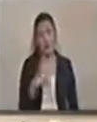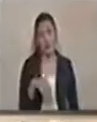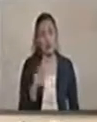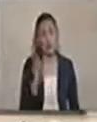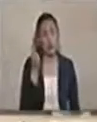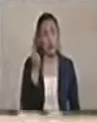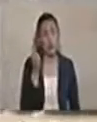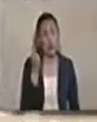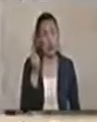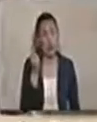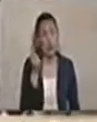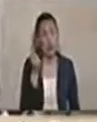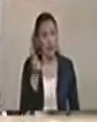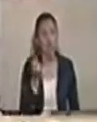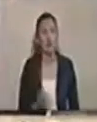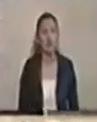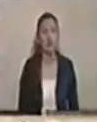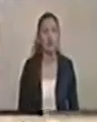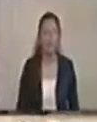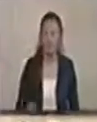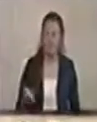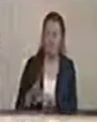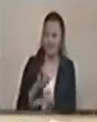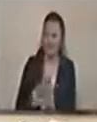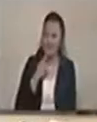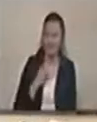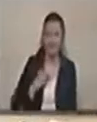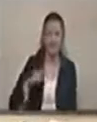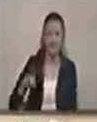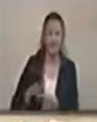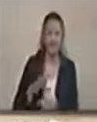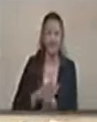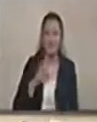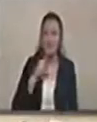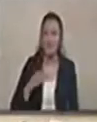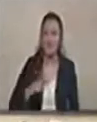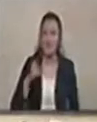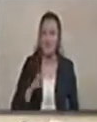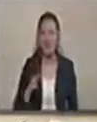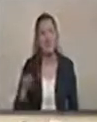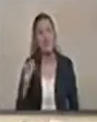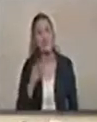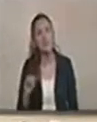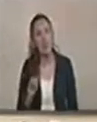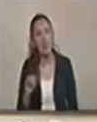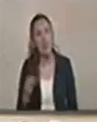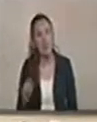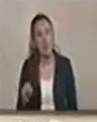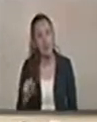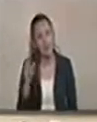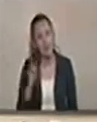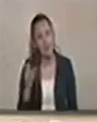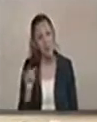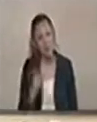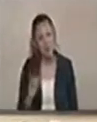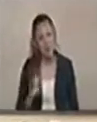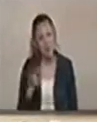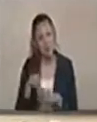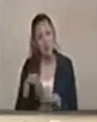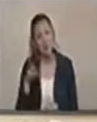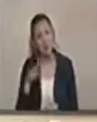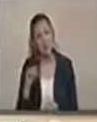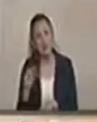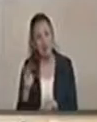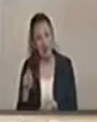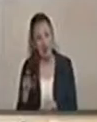sensible. Y usted dice, esto debería ser para las personas cisbenizadas. El objetivo o el público al